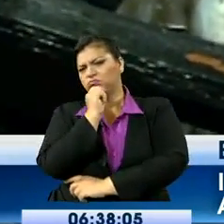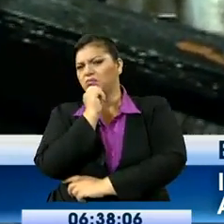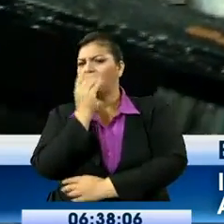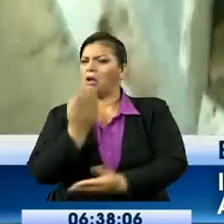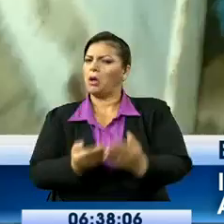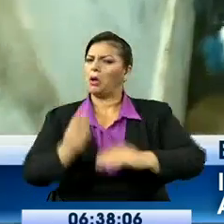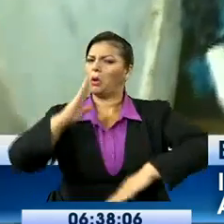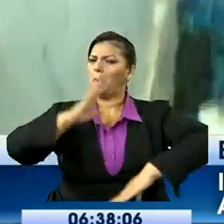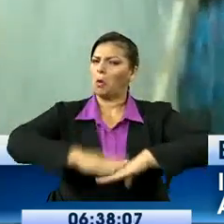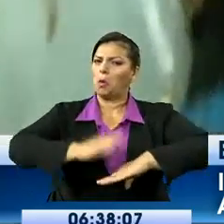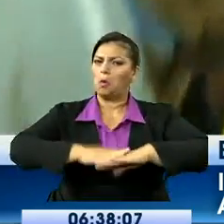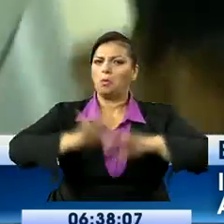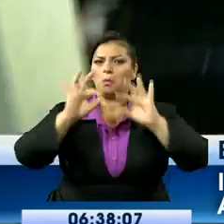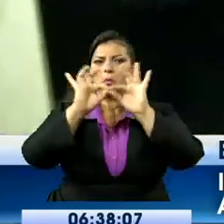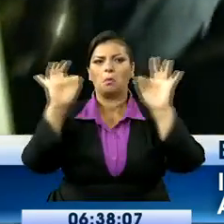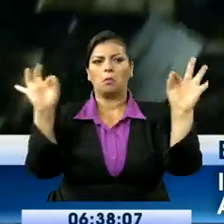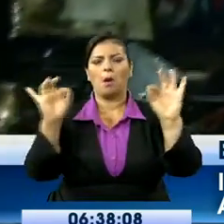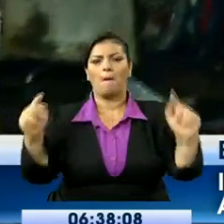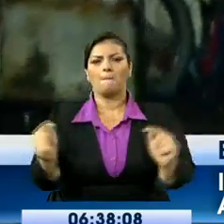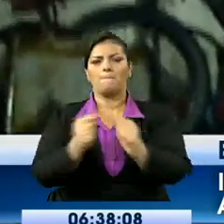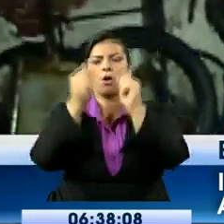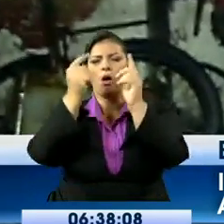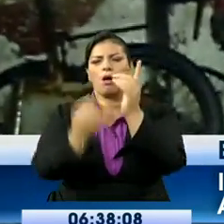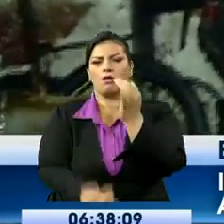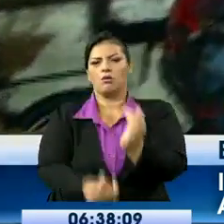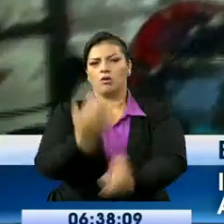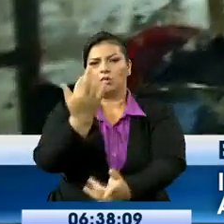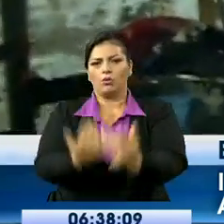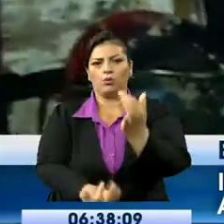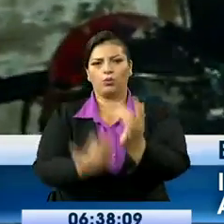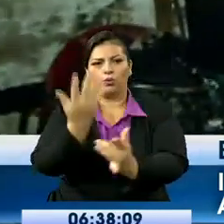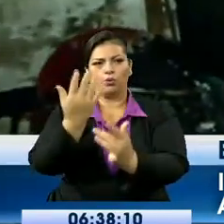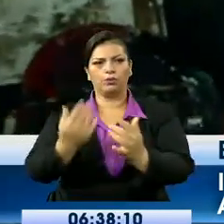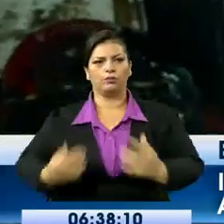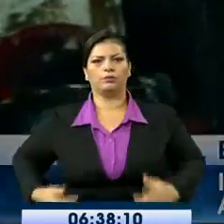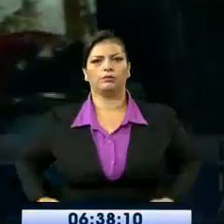cortocircuito. Informó Jorge Salazar.